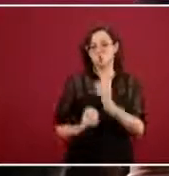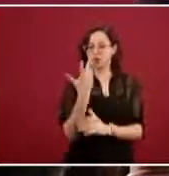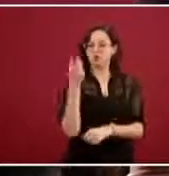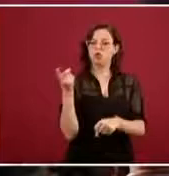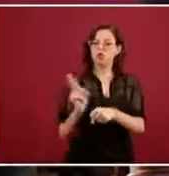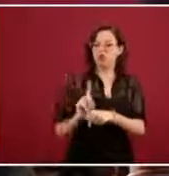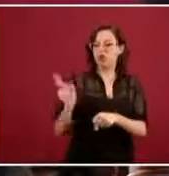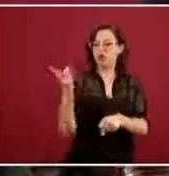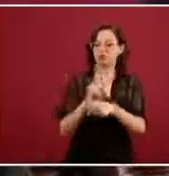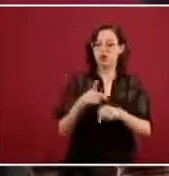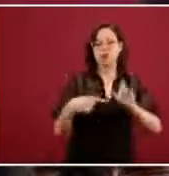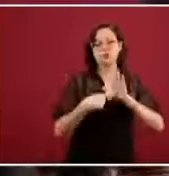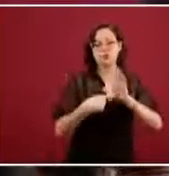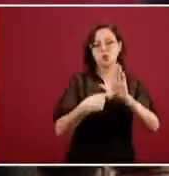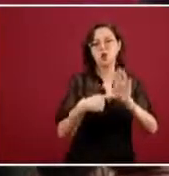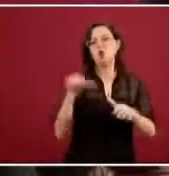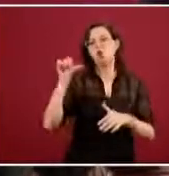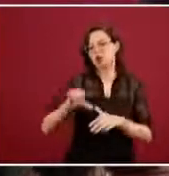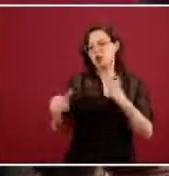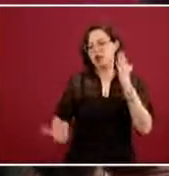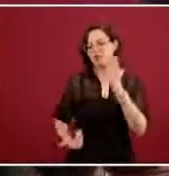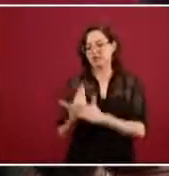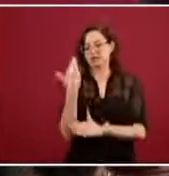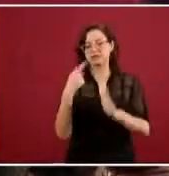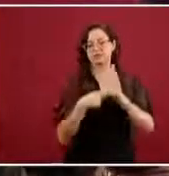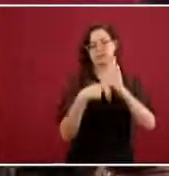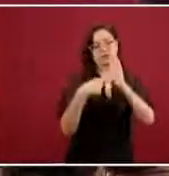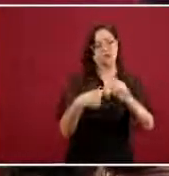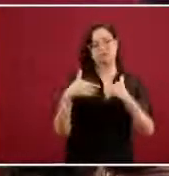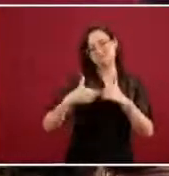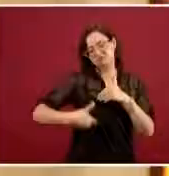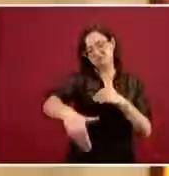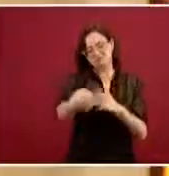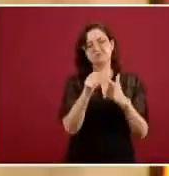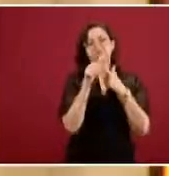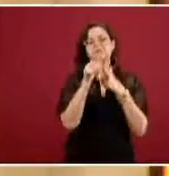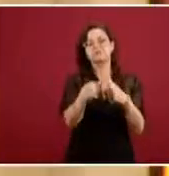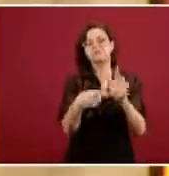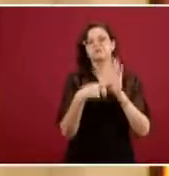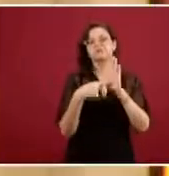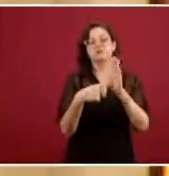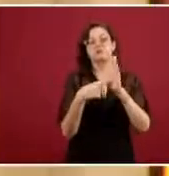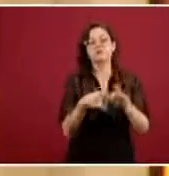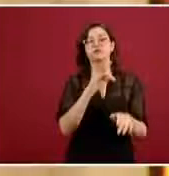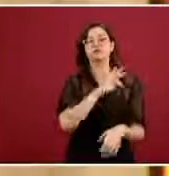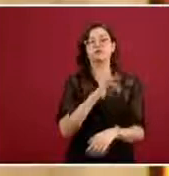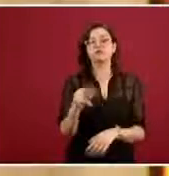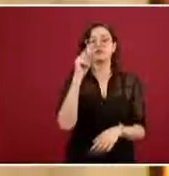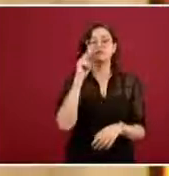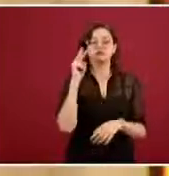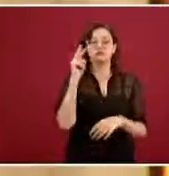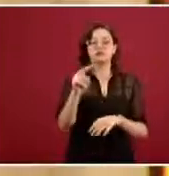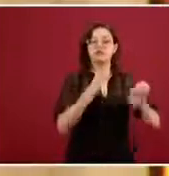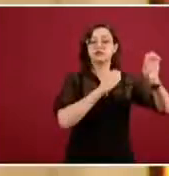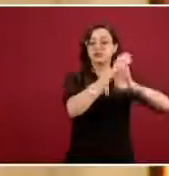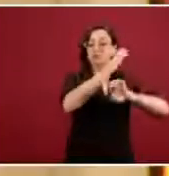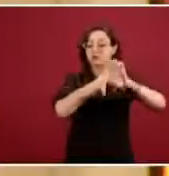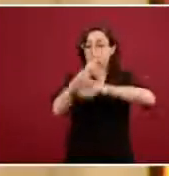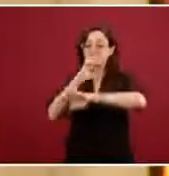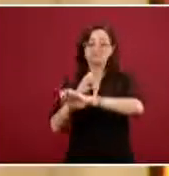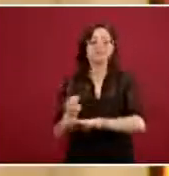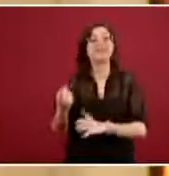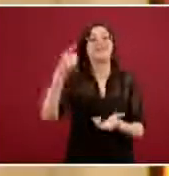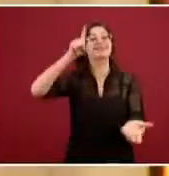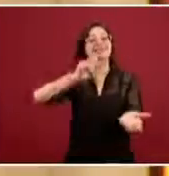que se presentó el día de hoy en la mañana y es precisamente la distribución ya no solo por entidad federativa sino